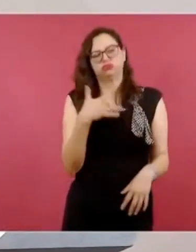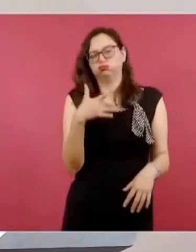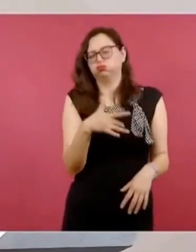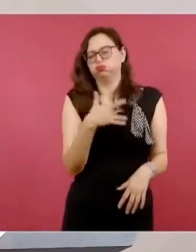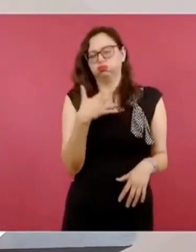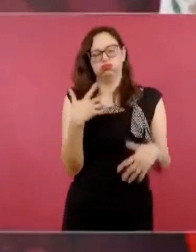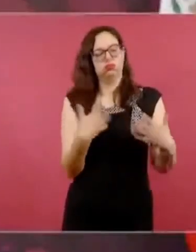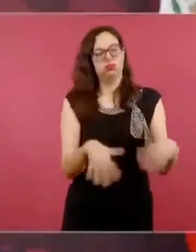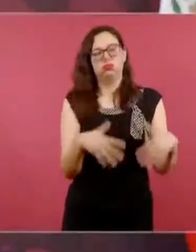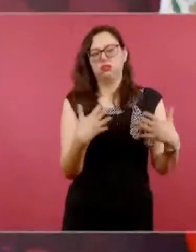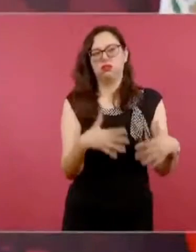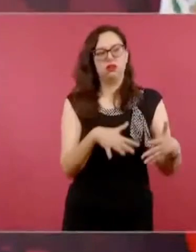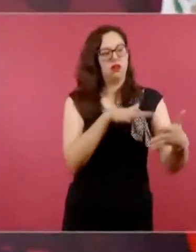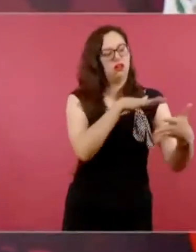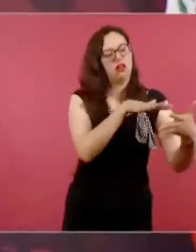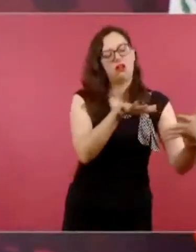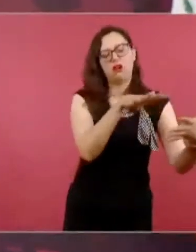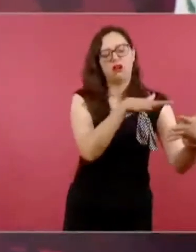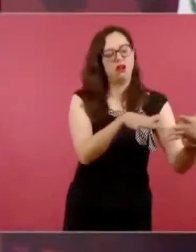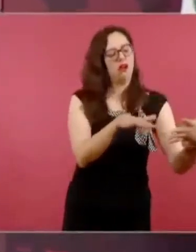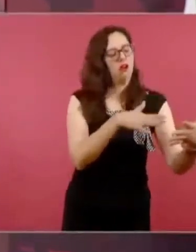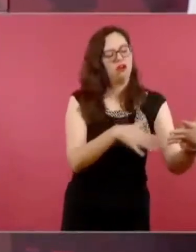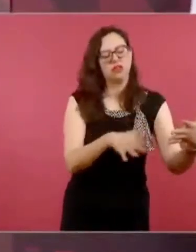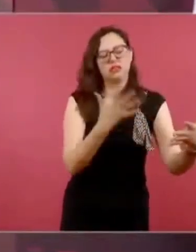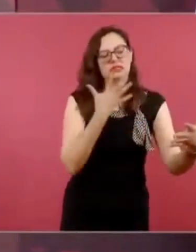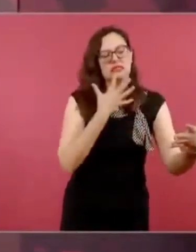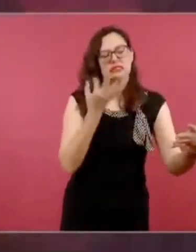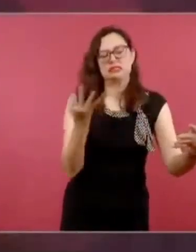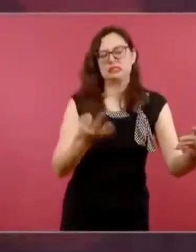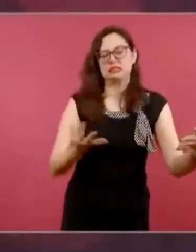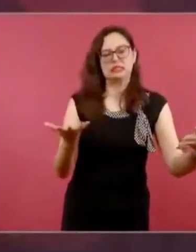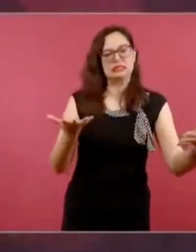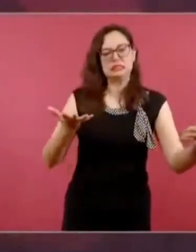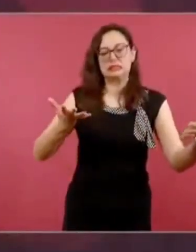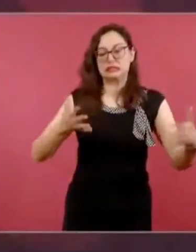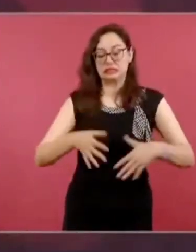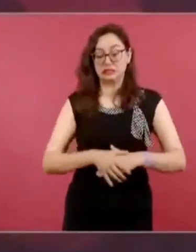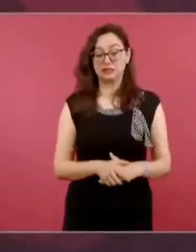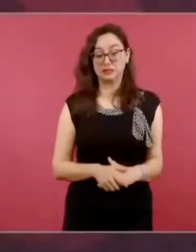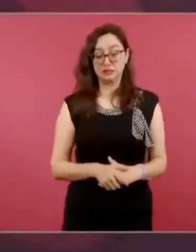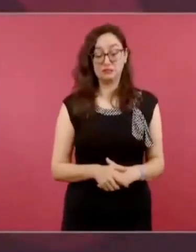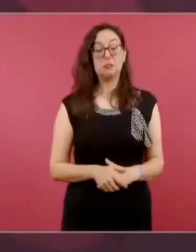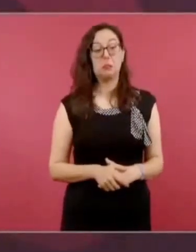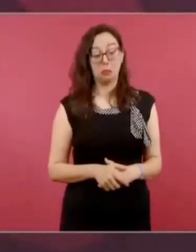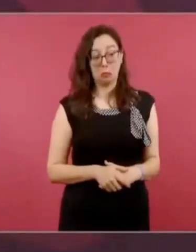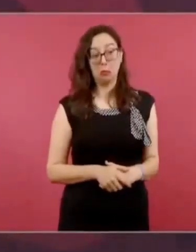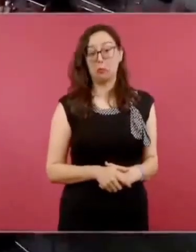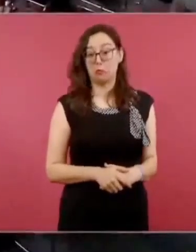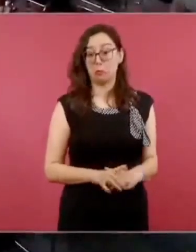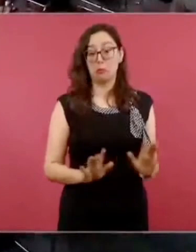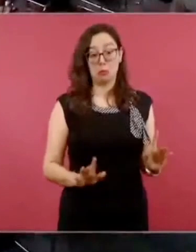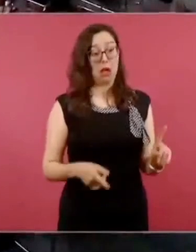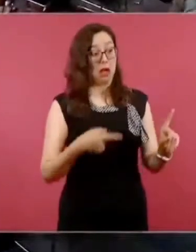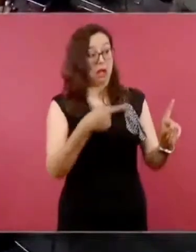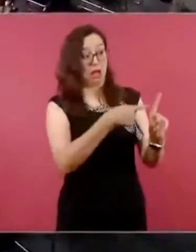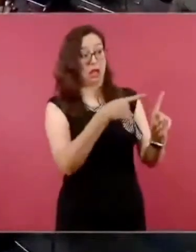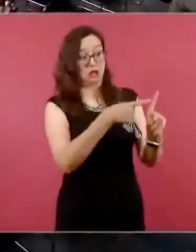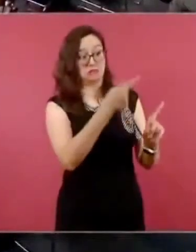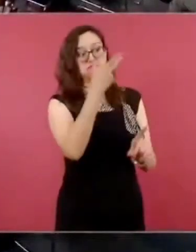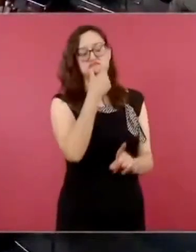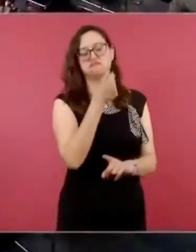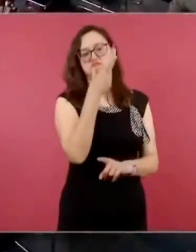sí, estrella, ¿no?, de todo el grupo. Pero mire lo que piensa sobre el pueblo.